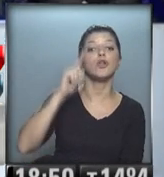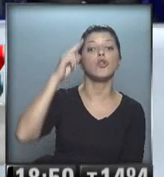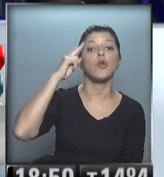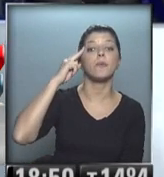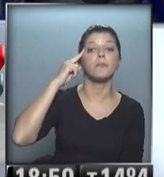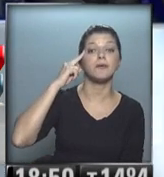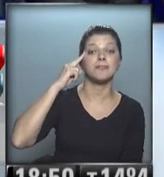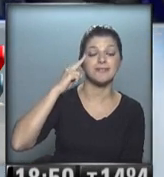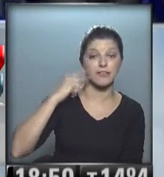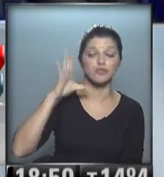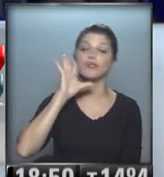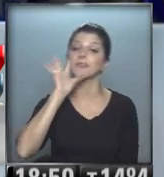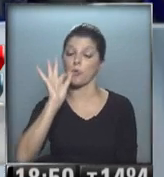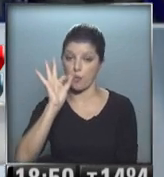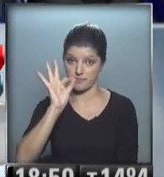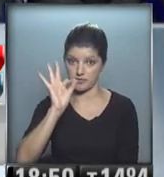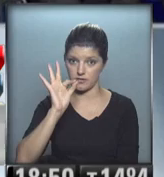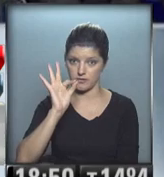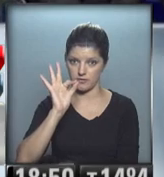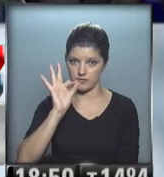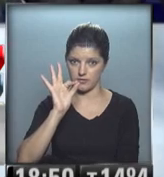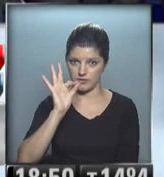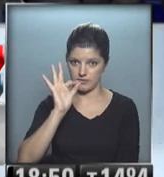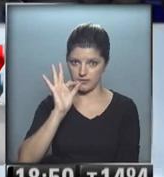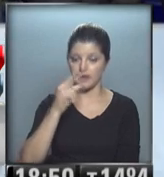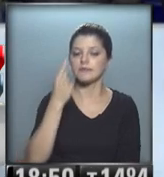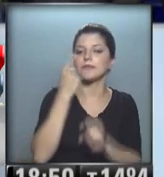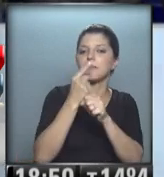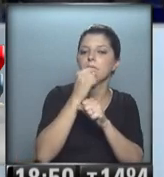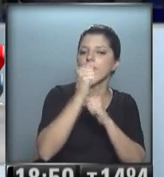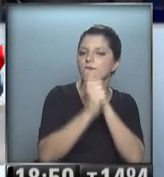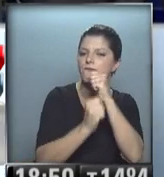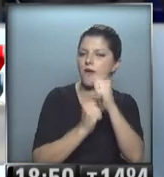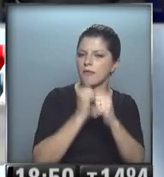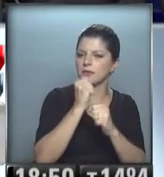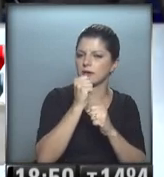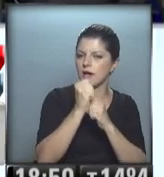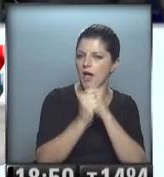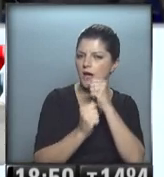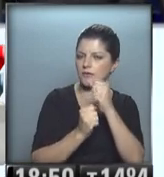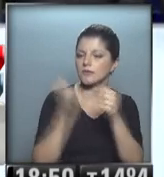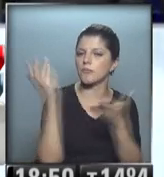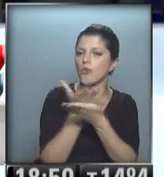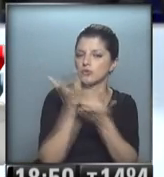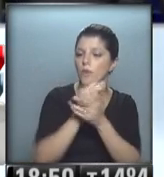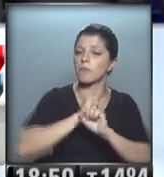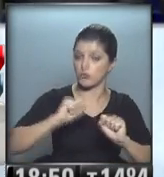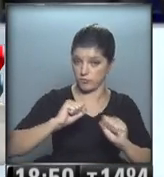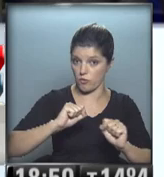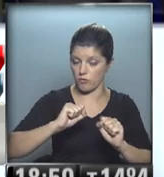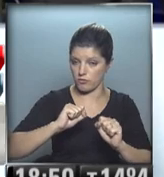1950 se hizo la primera fábrica, creo, fabricaciones militares de explosivos